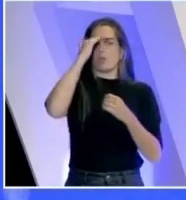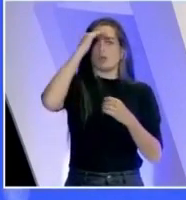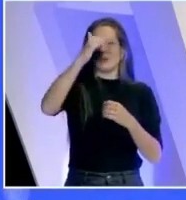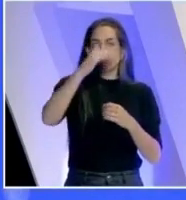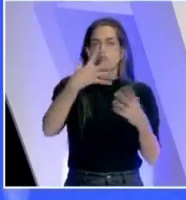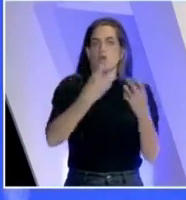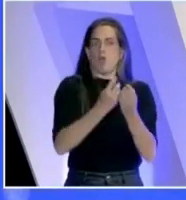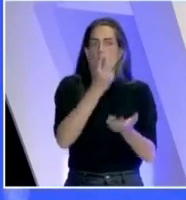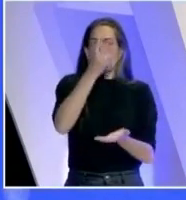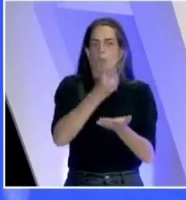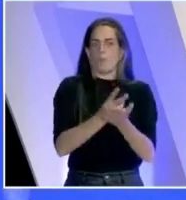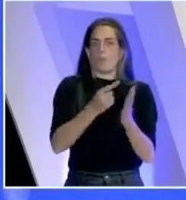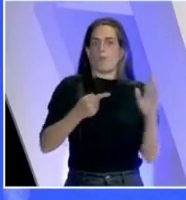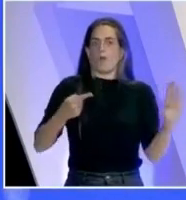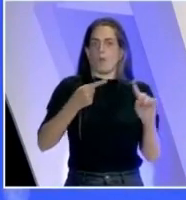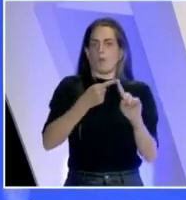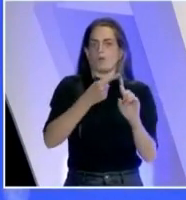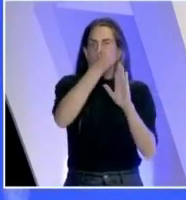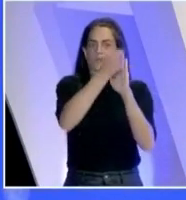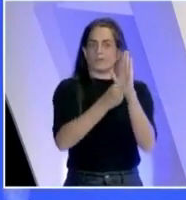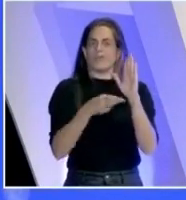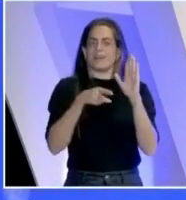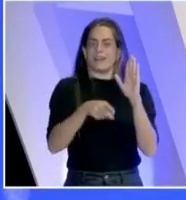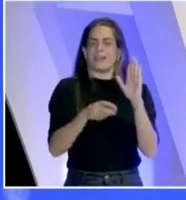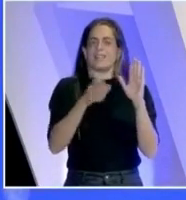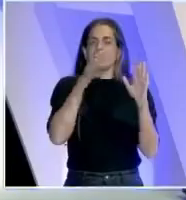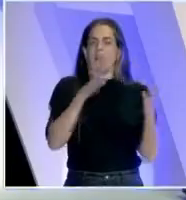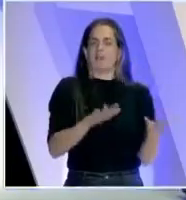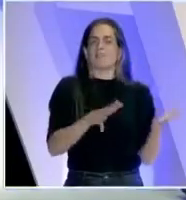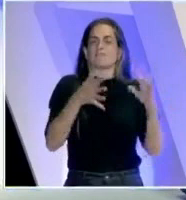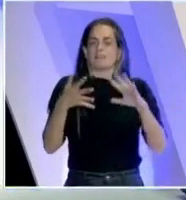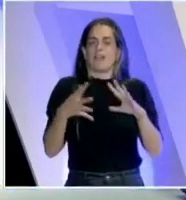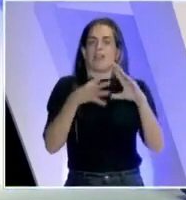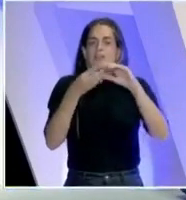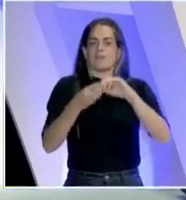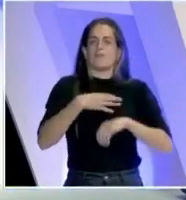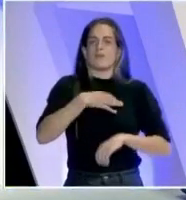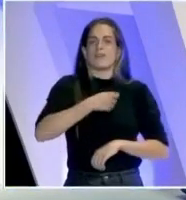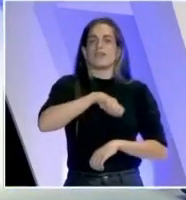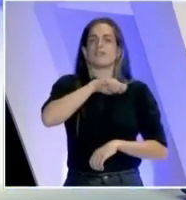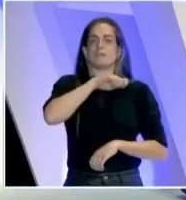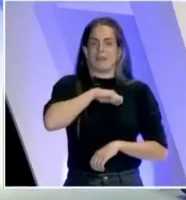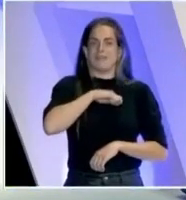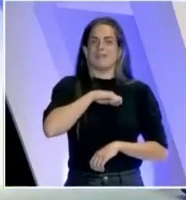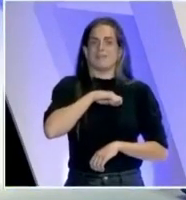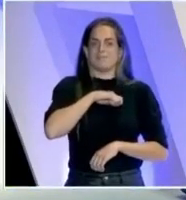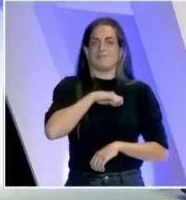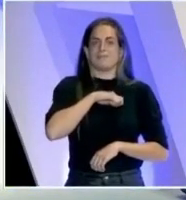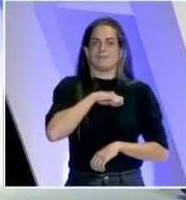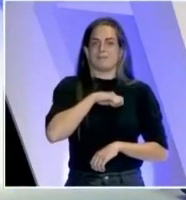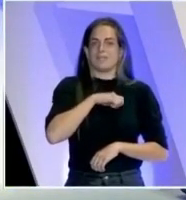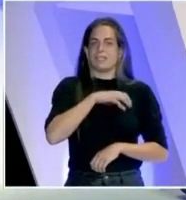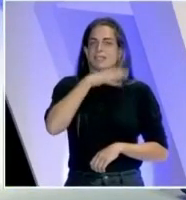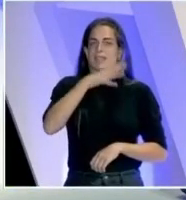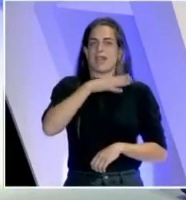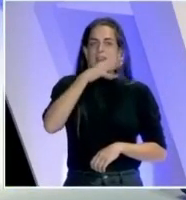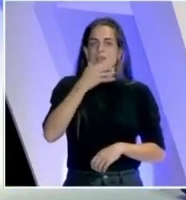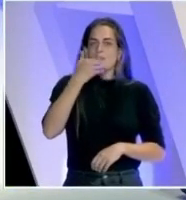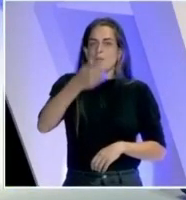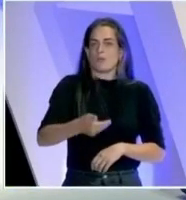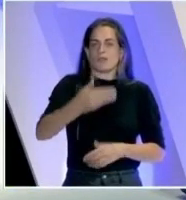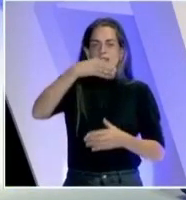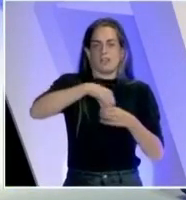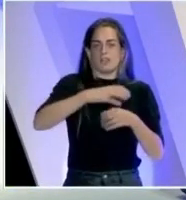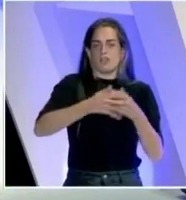propósito impulsamos lo que hoy estamos presentando, que es España 2050. Es un hito importante, yo creo que en la democracia